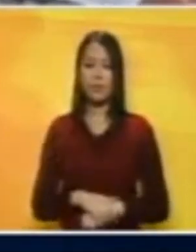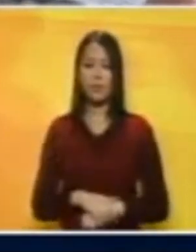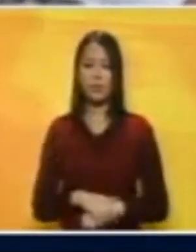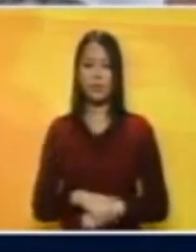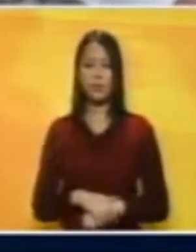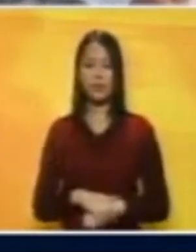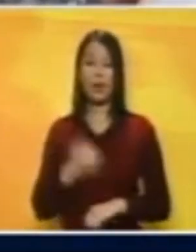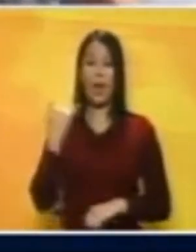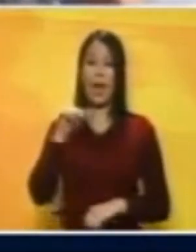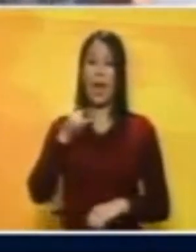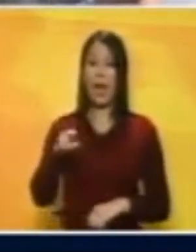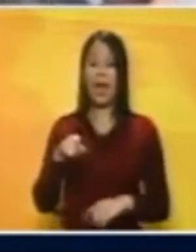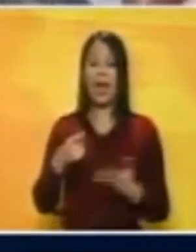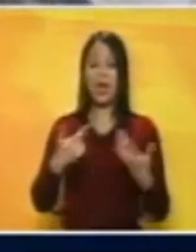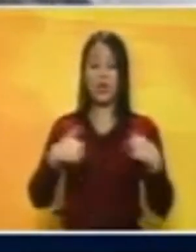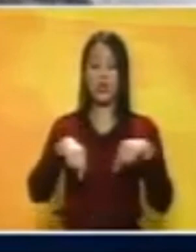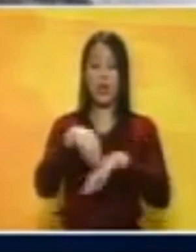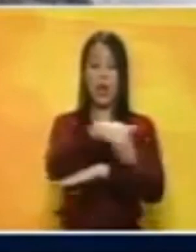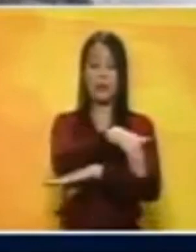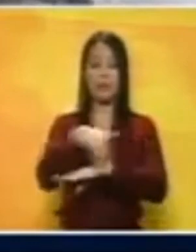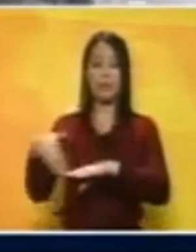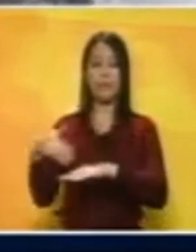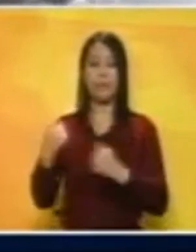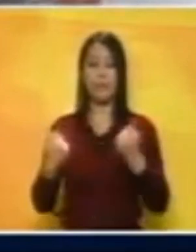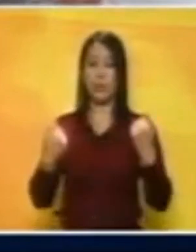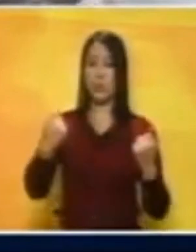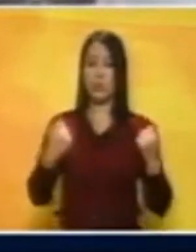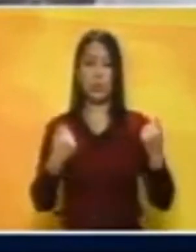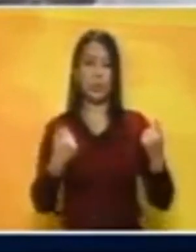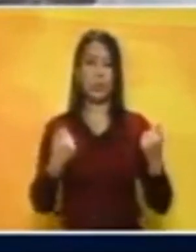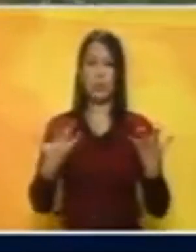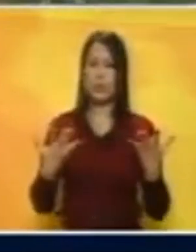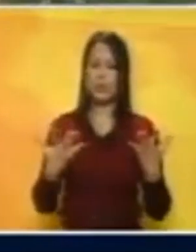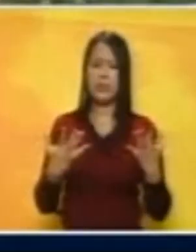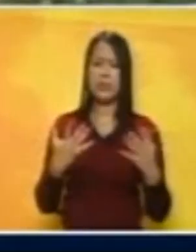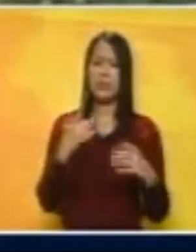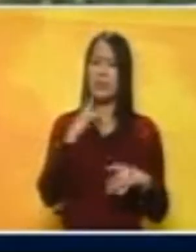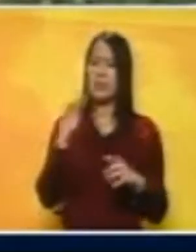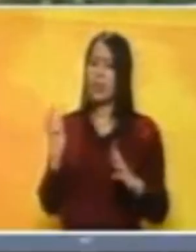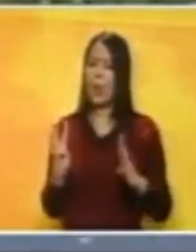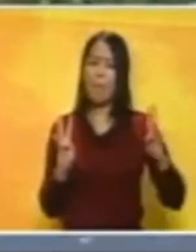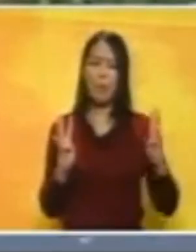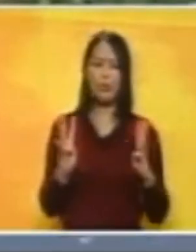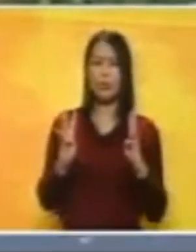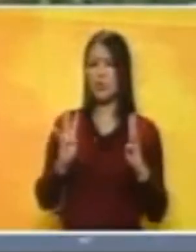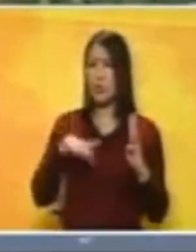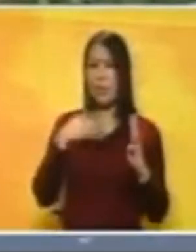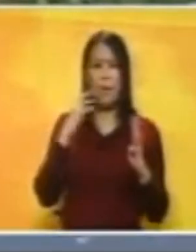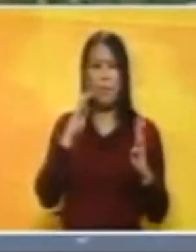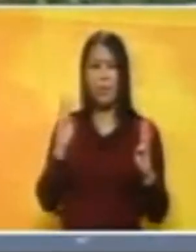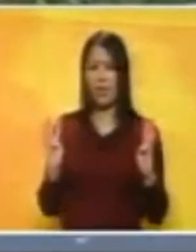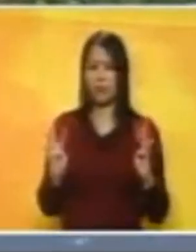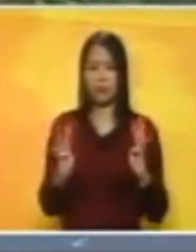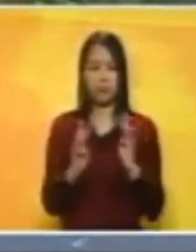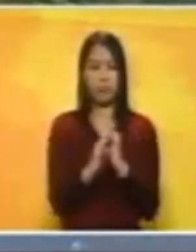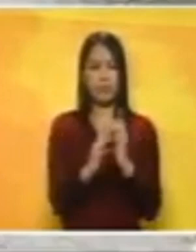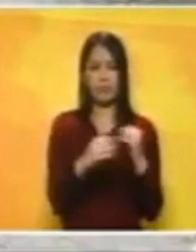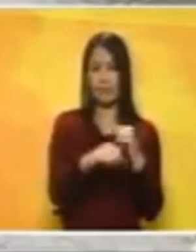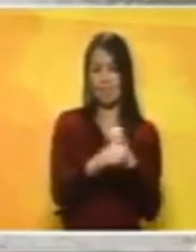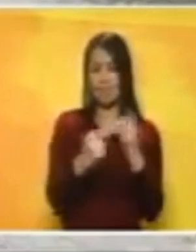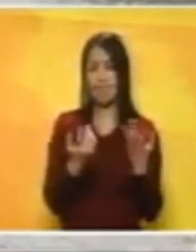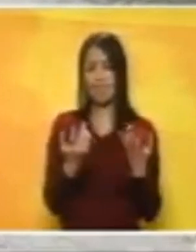ha cedido demasiado nuestra carretera vamos a quedar en comunicados es importante destacar que toda esta zona